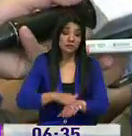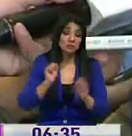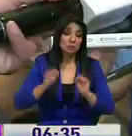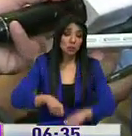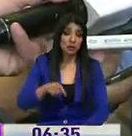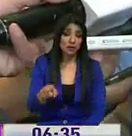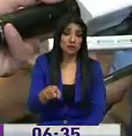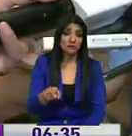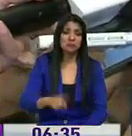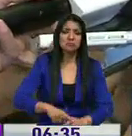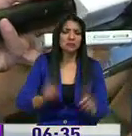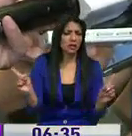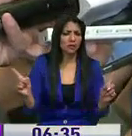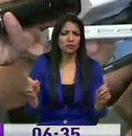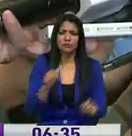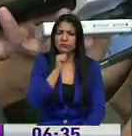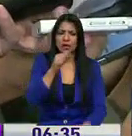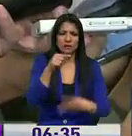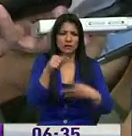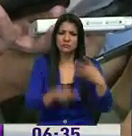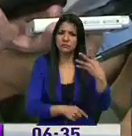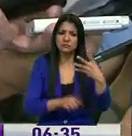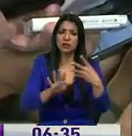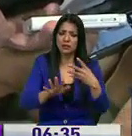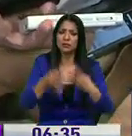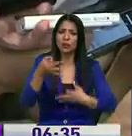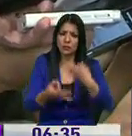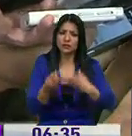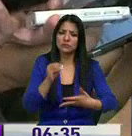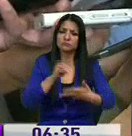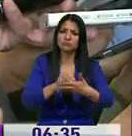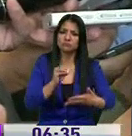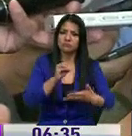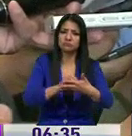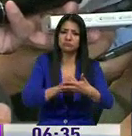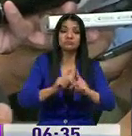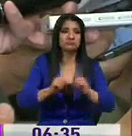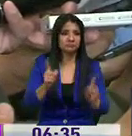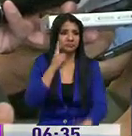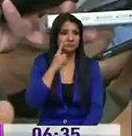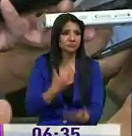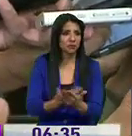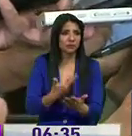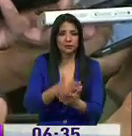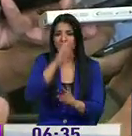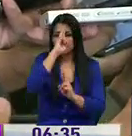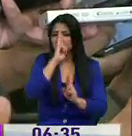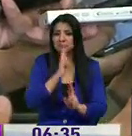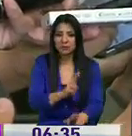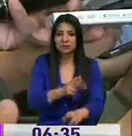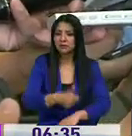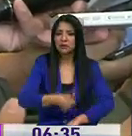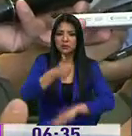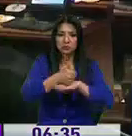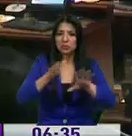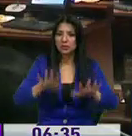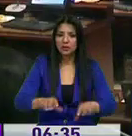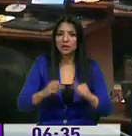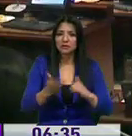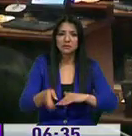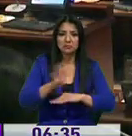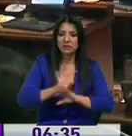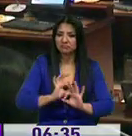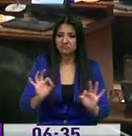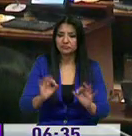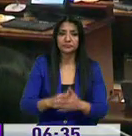pero me parece que en definitiva esto se va a sustanciar en el juicio pero es un evidente irrespeto pasa esta institución este